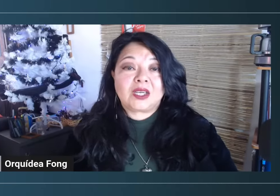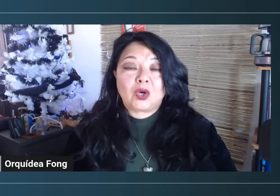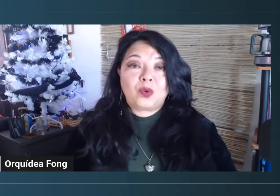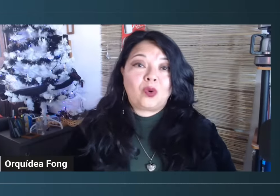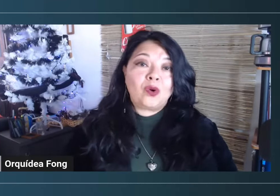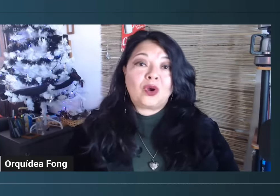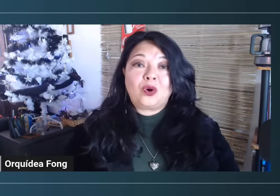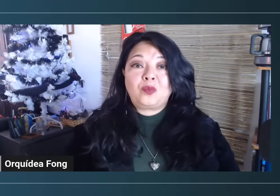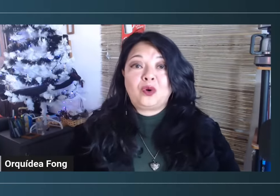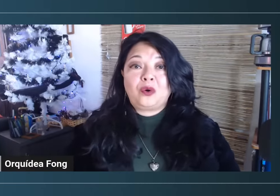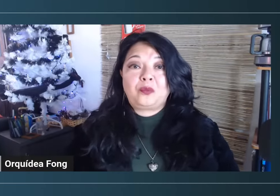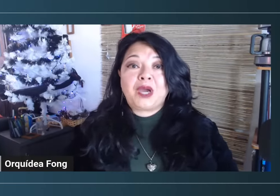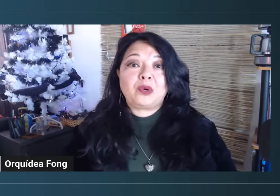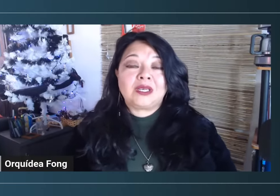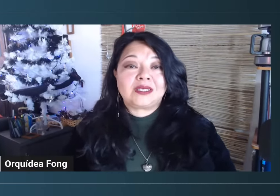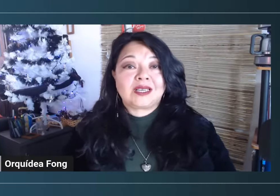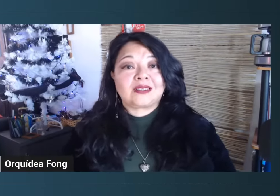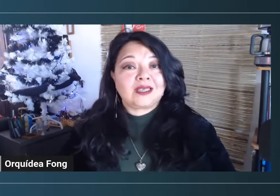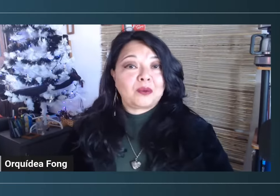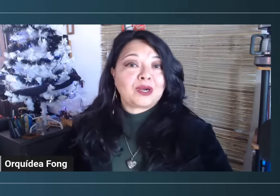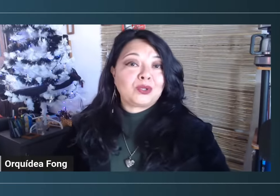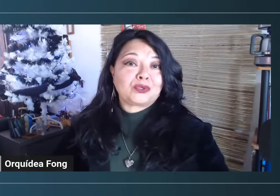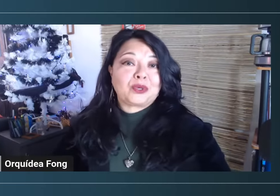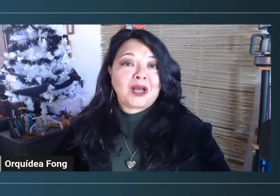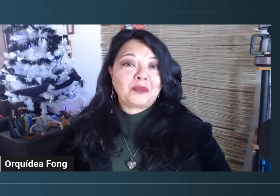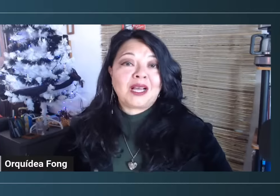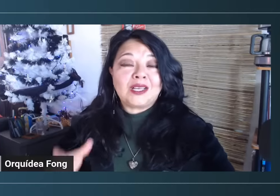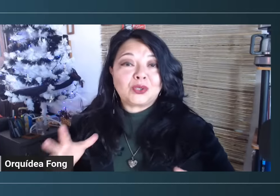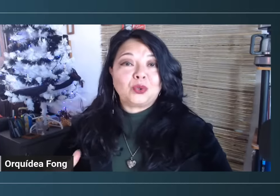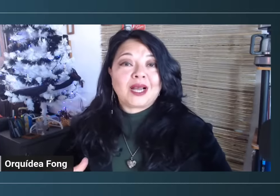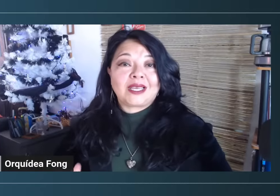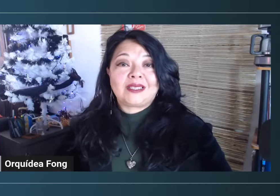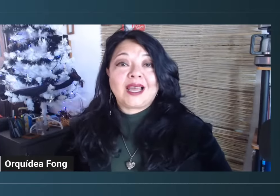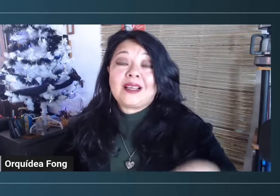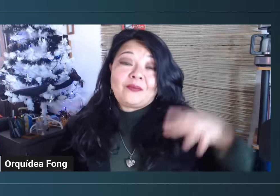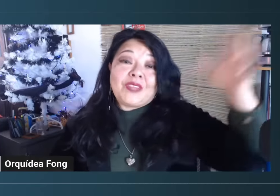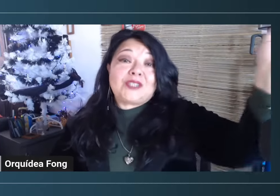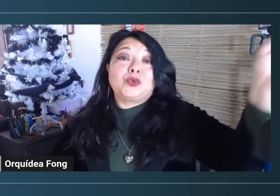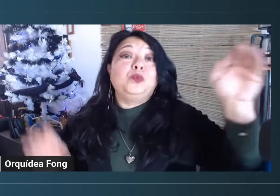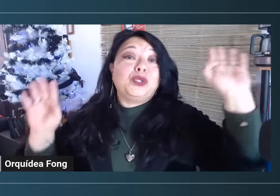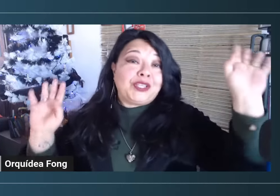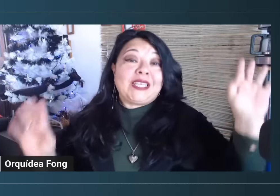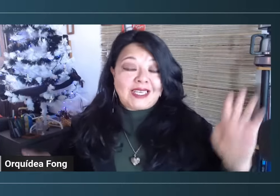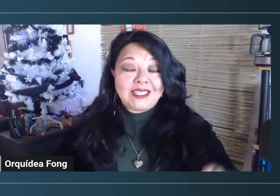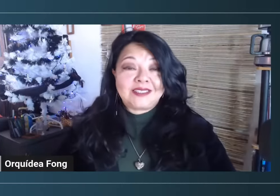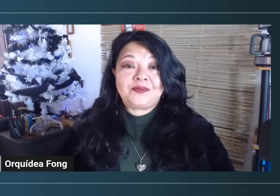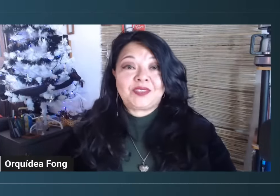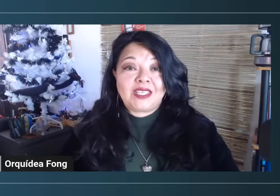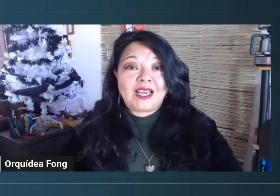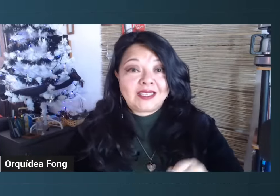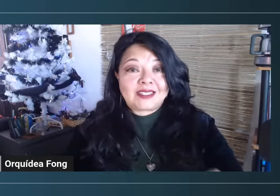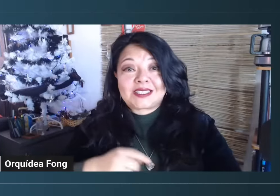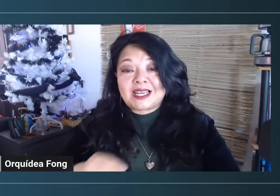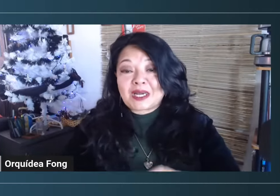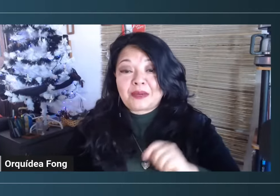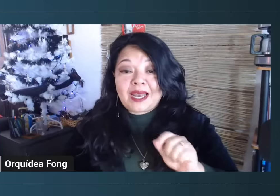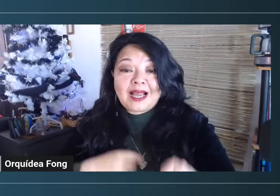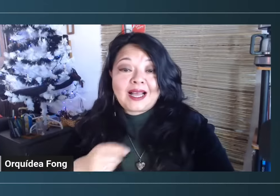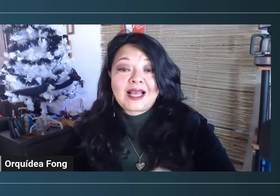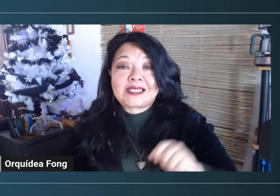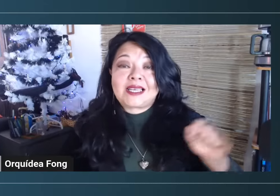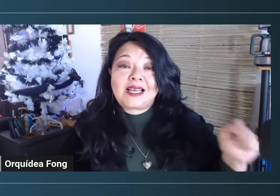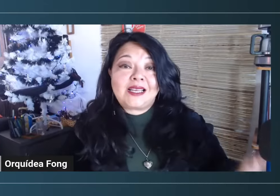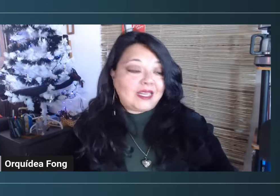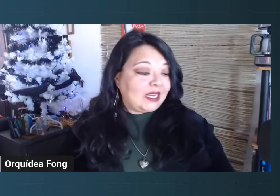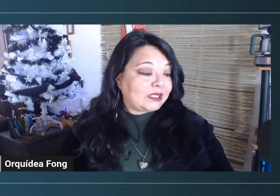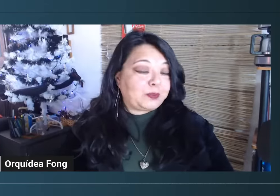así como como mi abuelita que tenía abajo de su cama su cajita de su botiquín y ahí te sacaba la